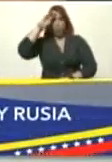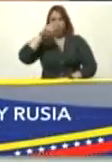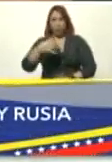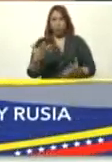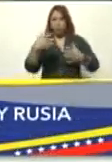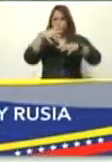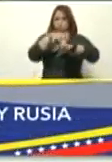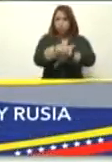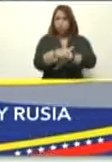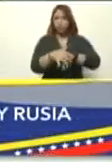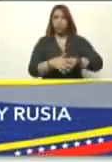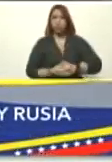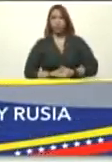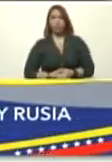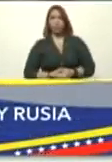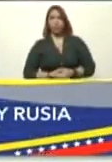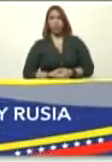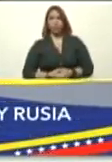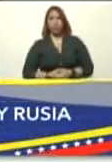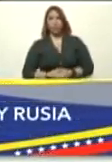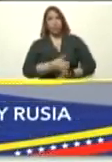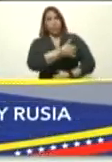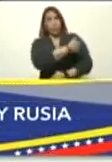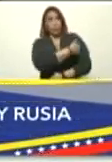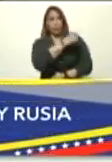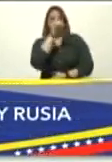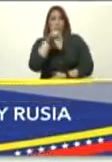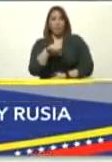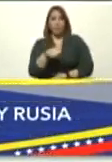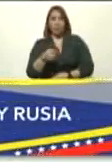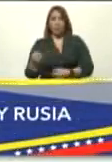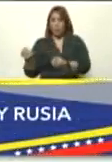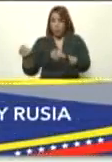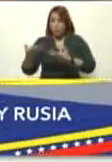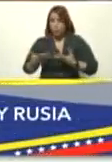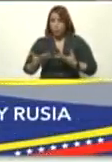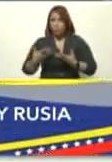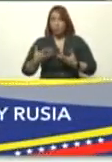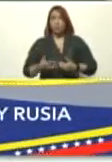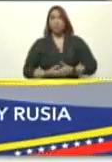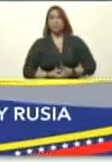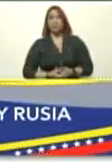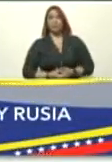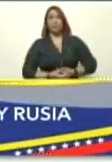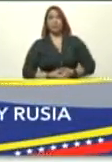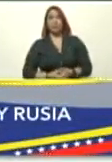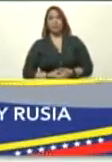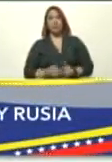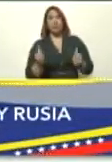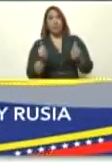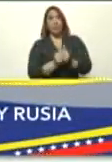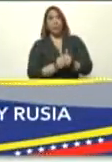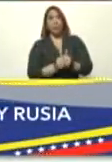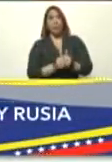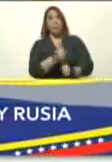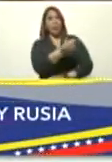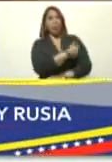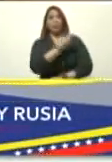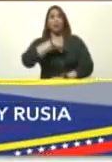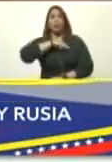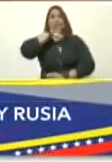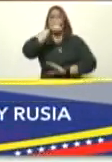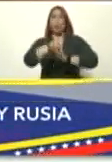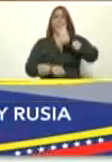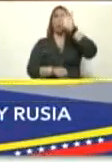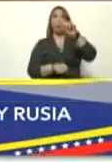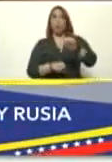combinamos las vacunas producto de las donaciones solidarias con las vacunas que compramos